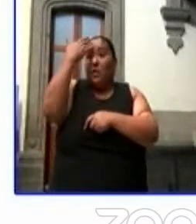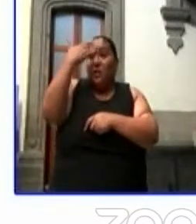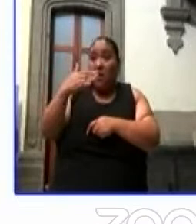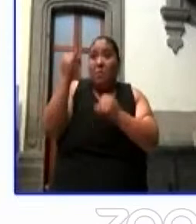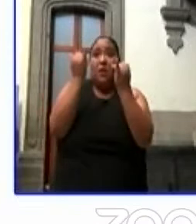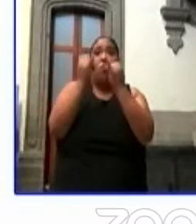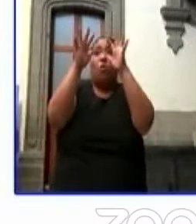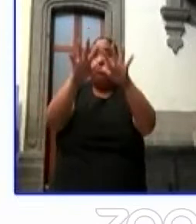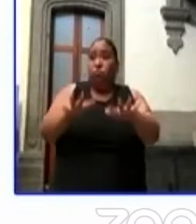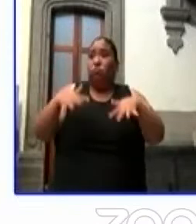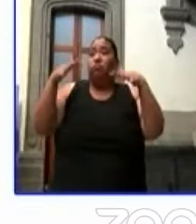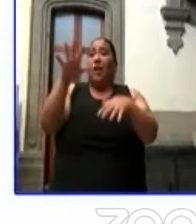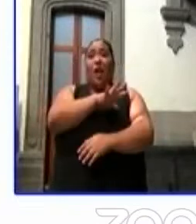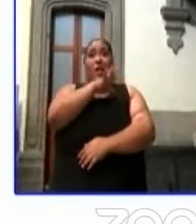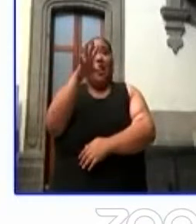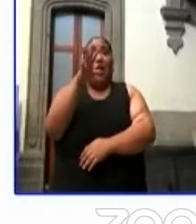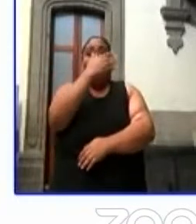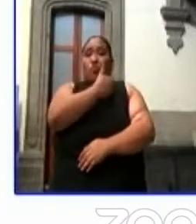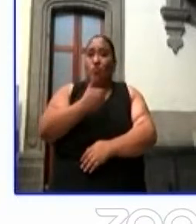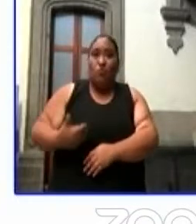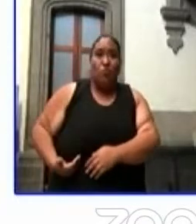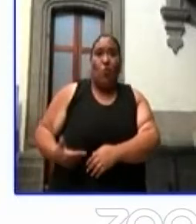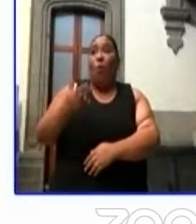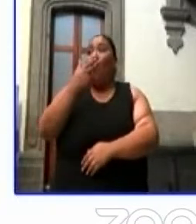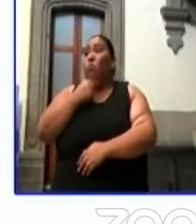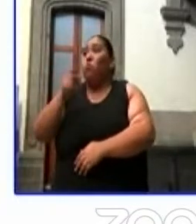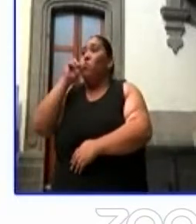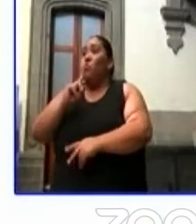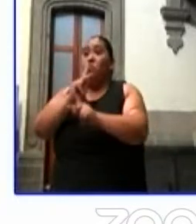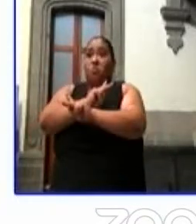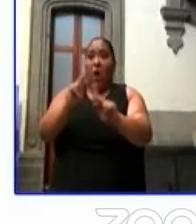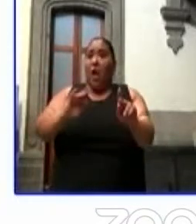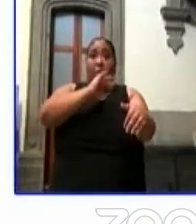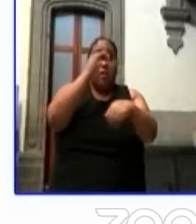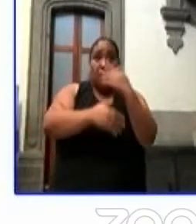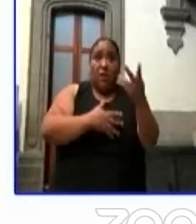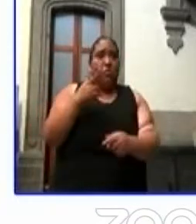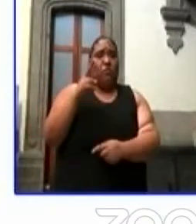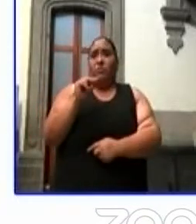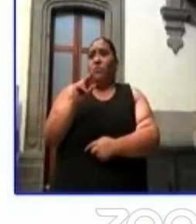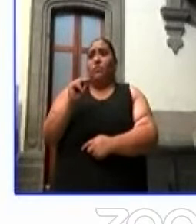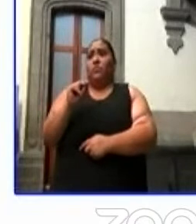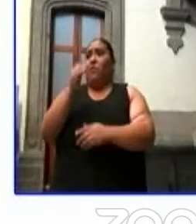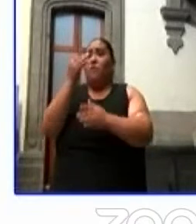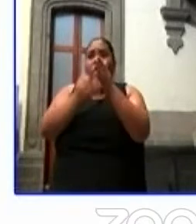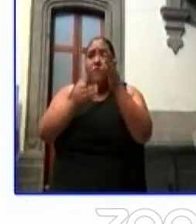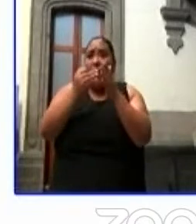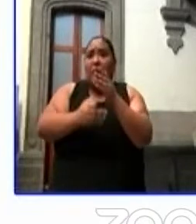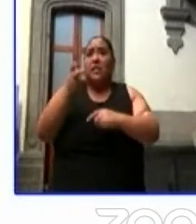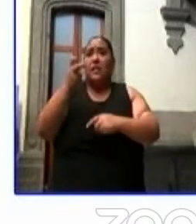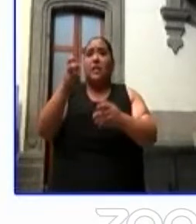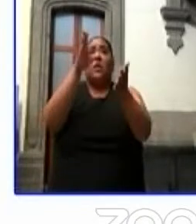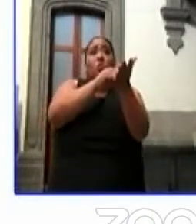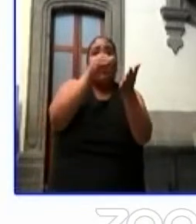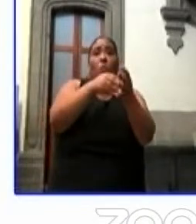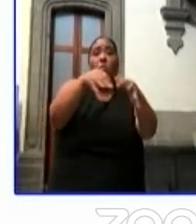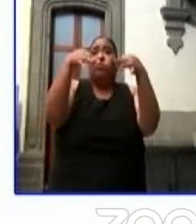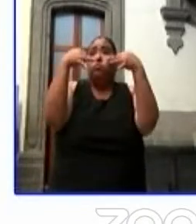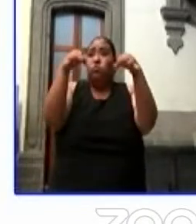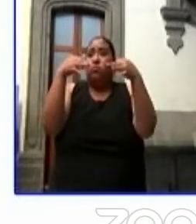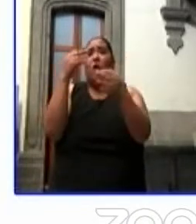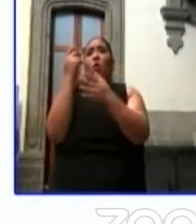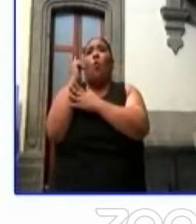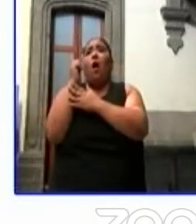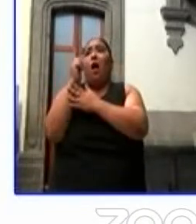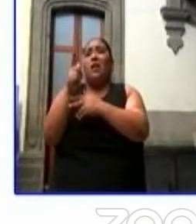Presidentas y Presidentes, no es un documento terminado, Es un documento que esperamos se siga trabajando